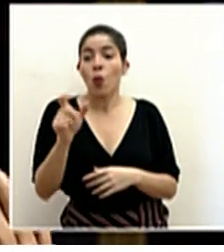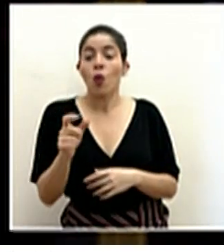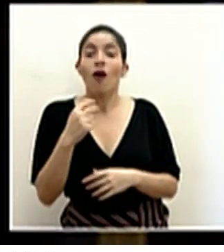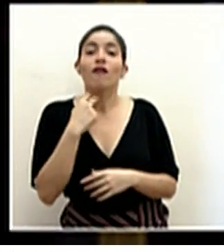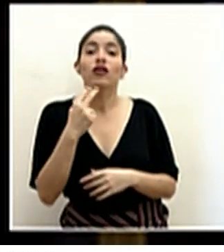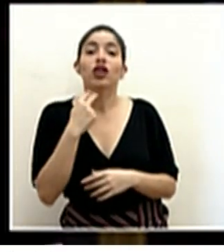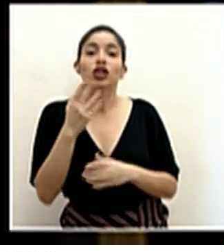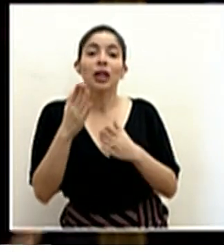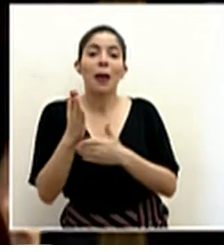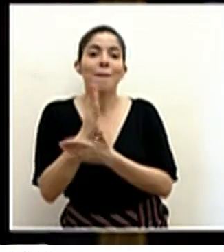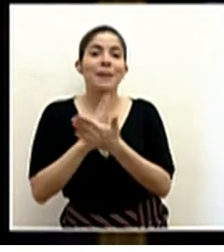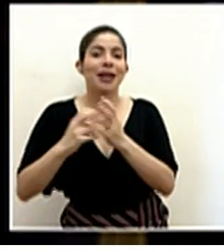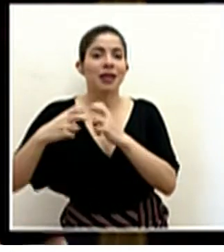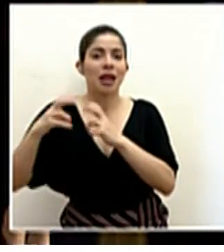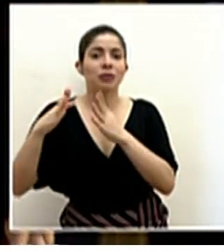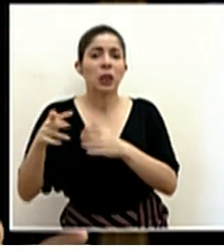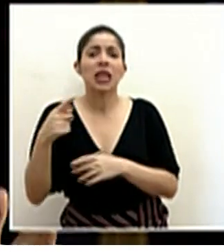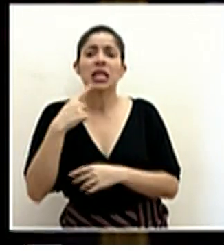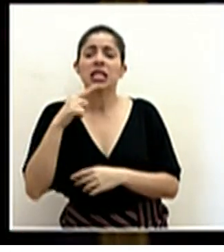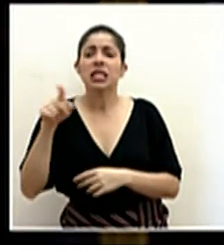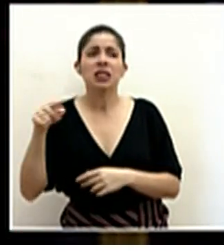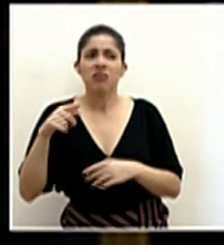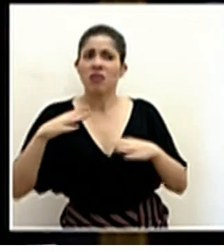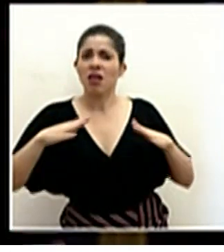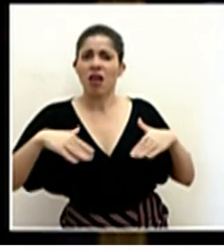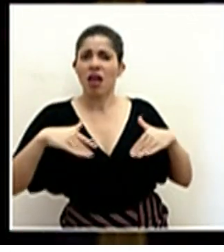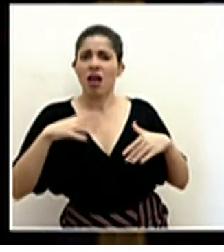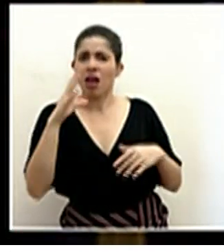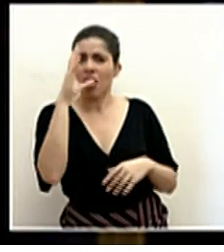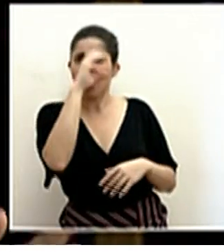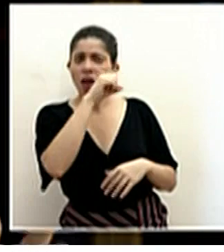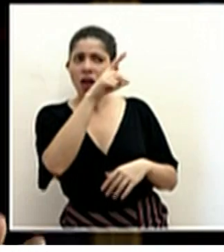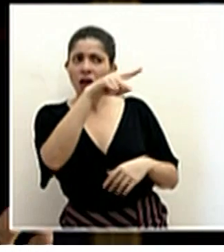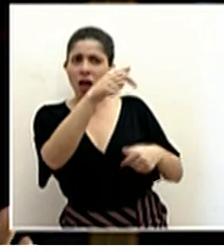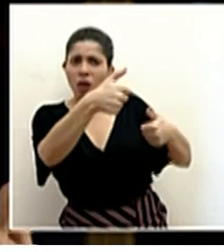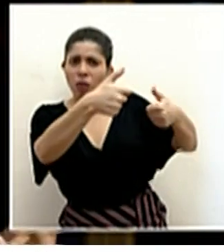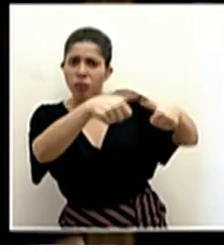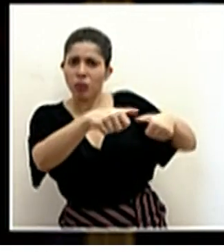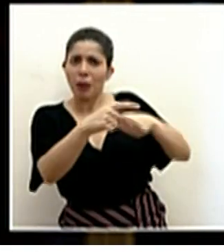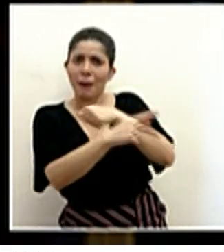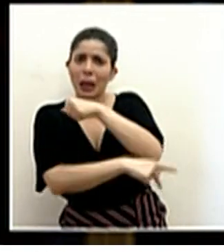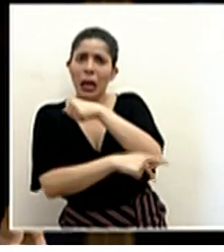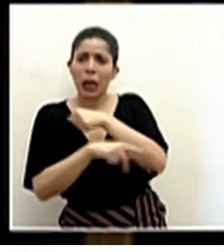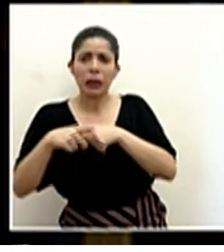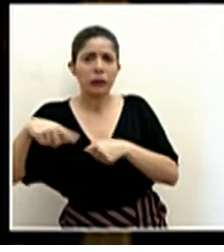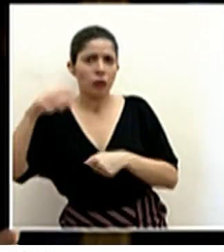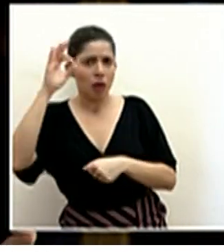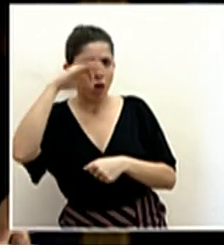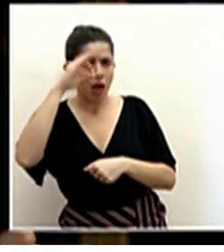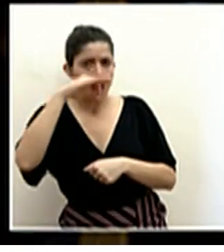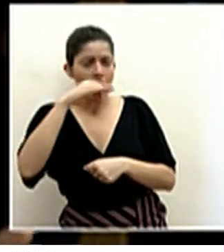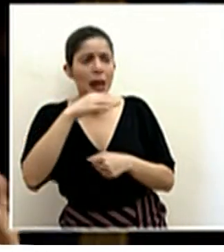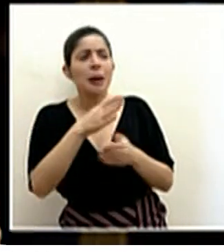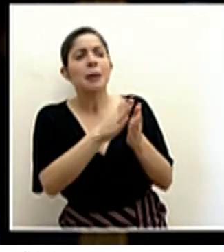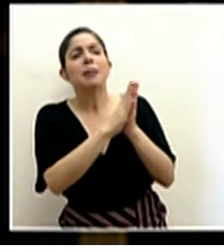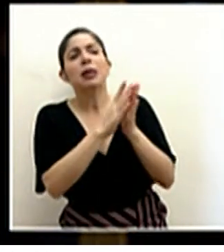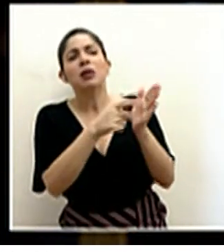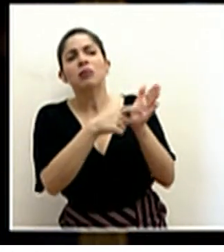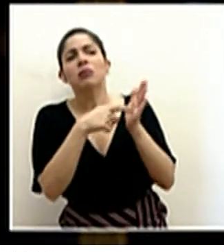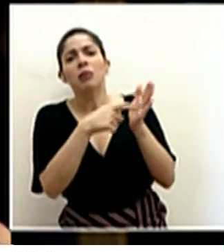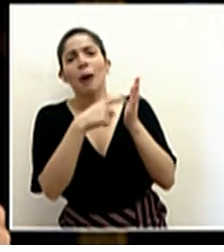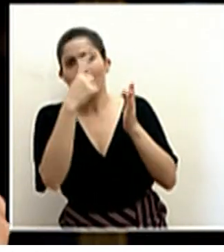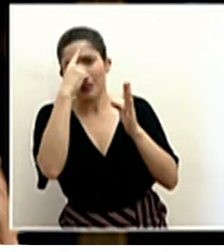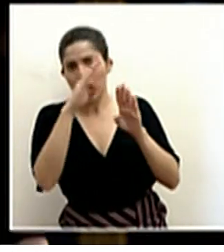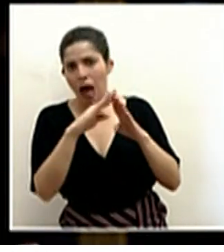de los transportistas dijo que ellos no están enterados de los acuerdos entre ambos países y piden ciertas condiciones para